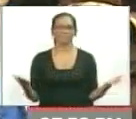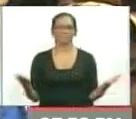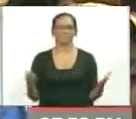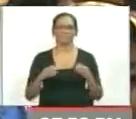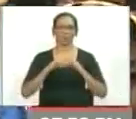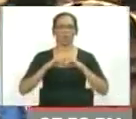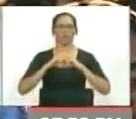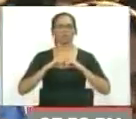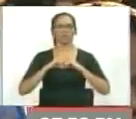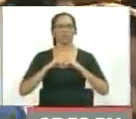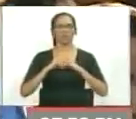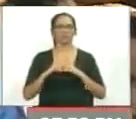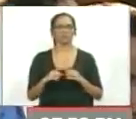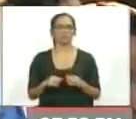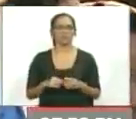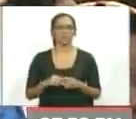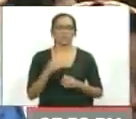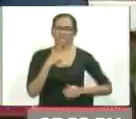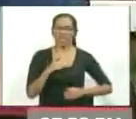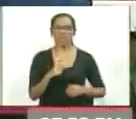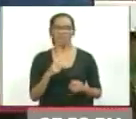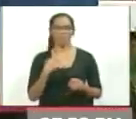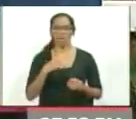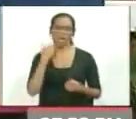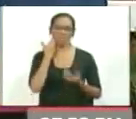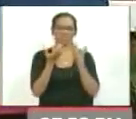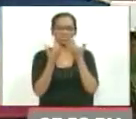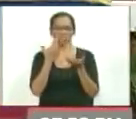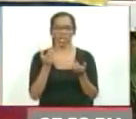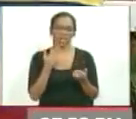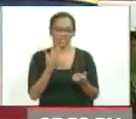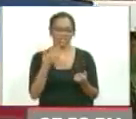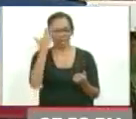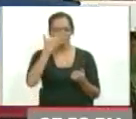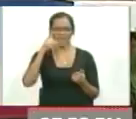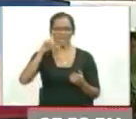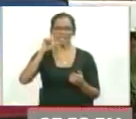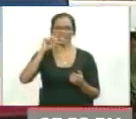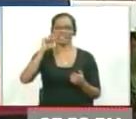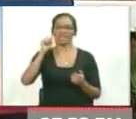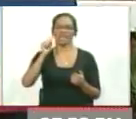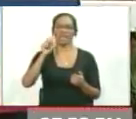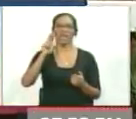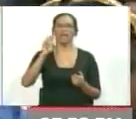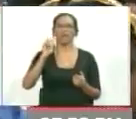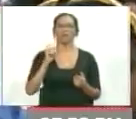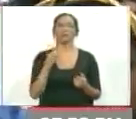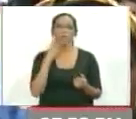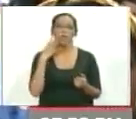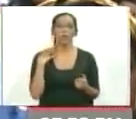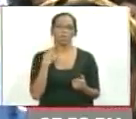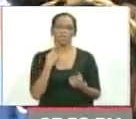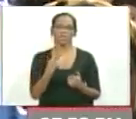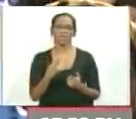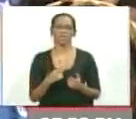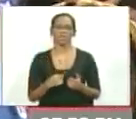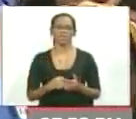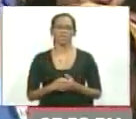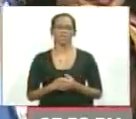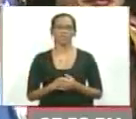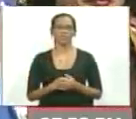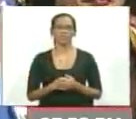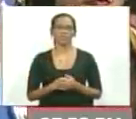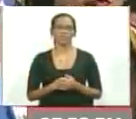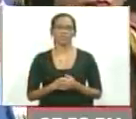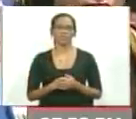corazón. Y dijeron, no, vamos a insultarla diciéndole que se parece a Lina, es la nueva Lina Ron. Qué orgullo que te digan eso. Qué orgullo que te